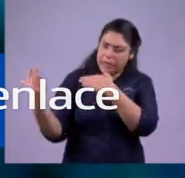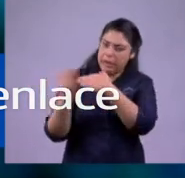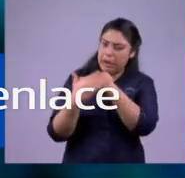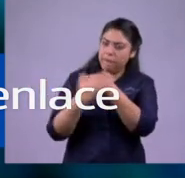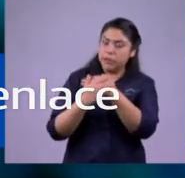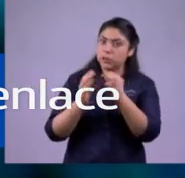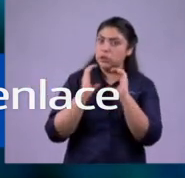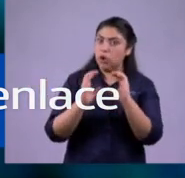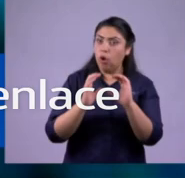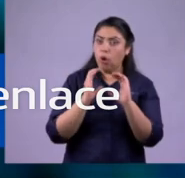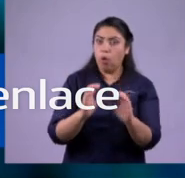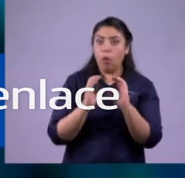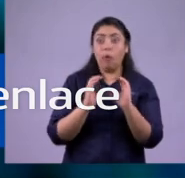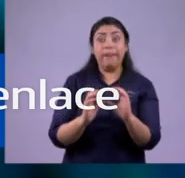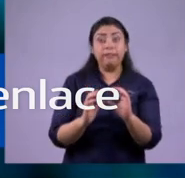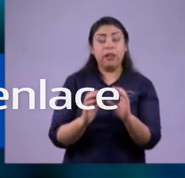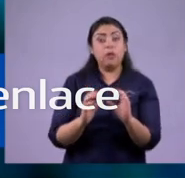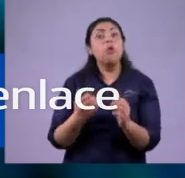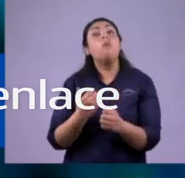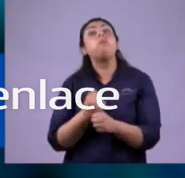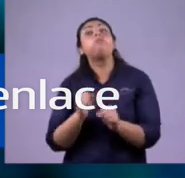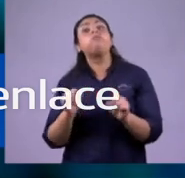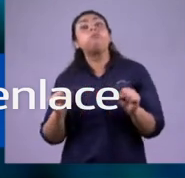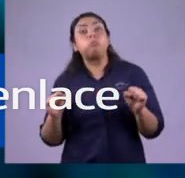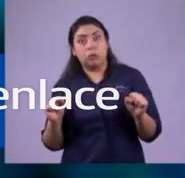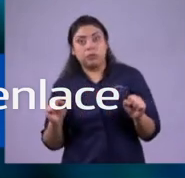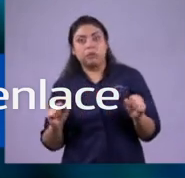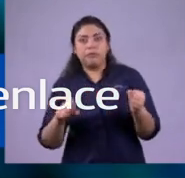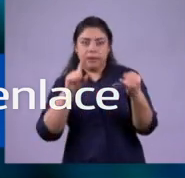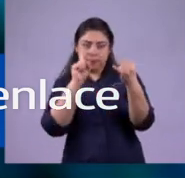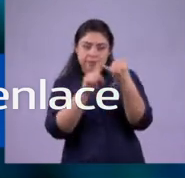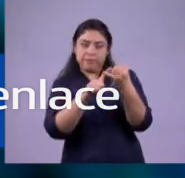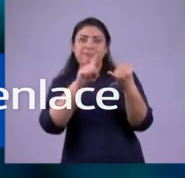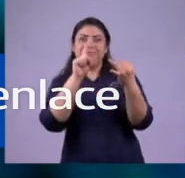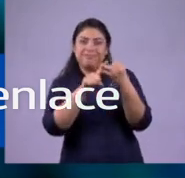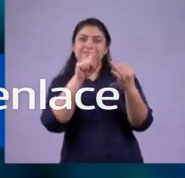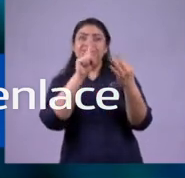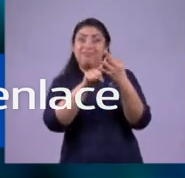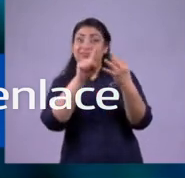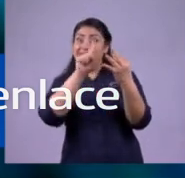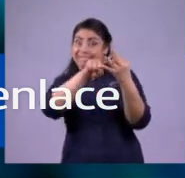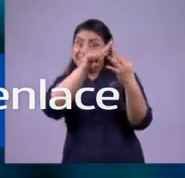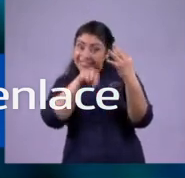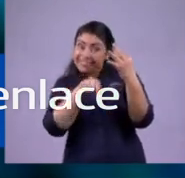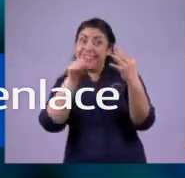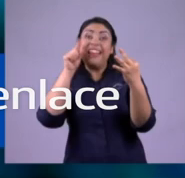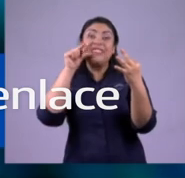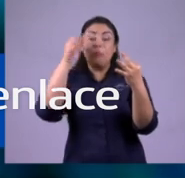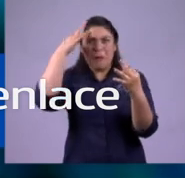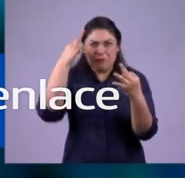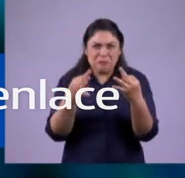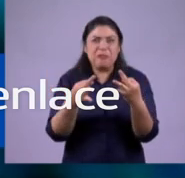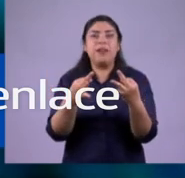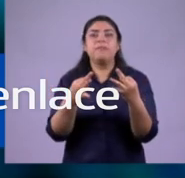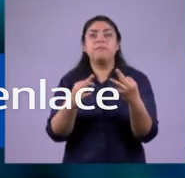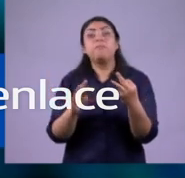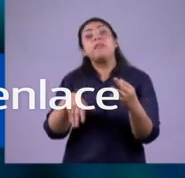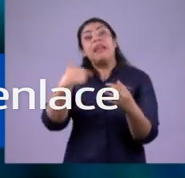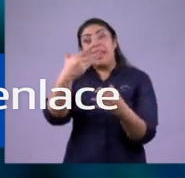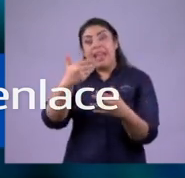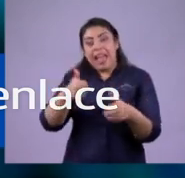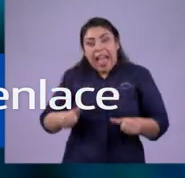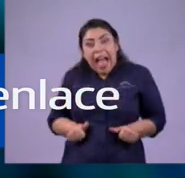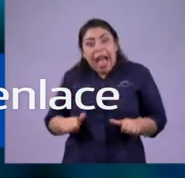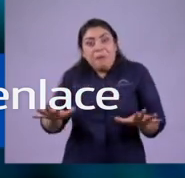veían etcétera entonces por la fe abel por la fe en no por la fe no es verso 8 por la fe abraham